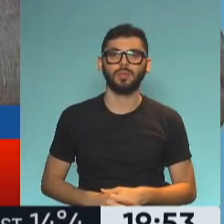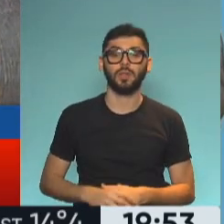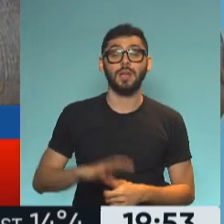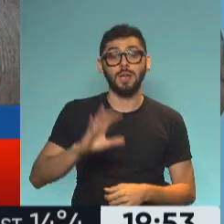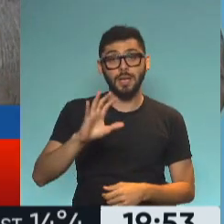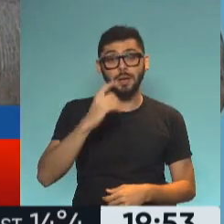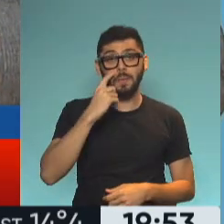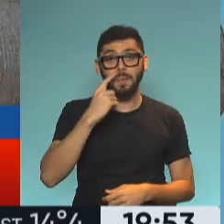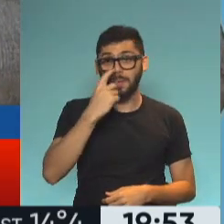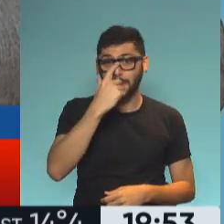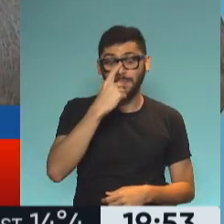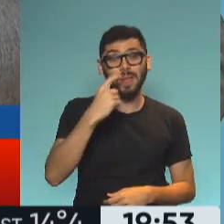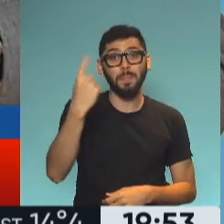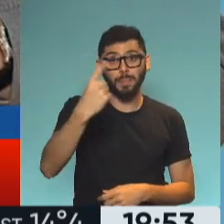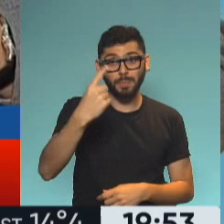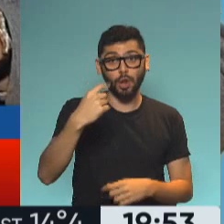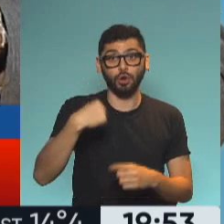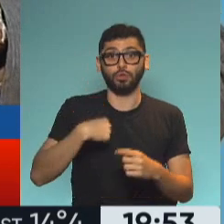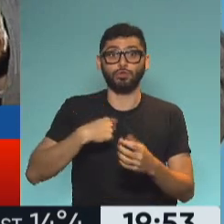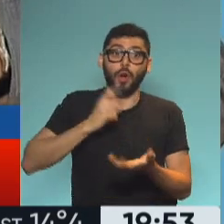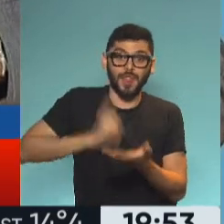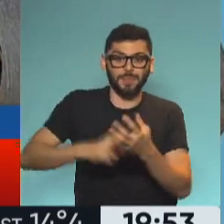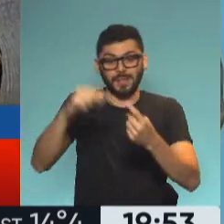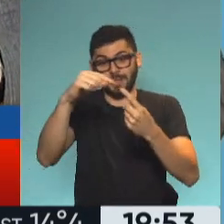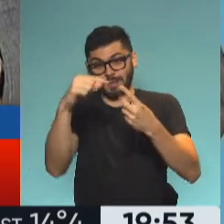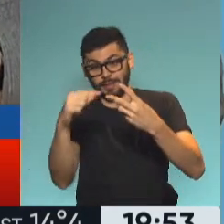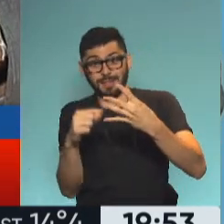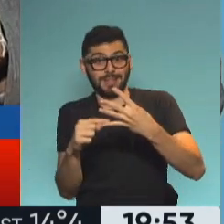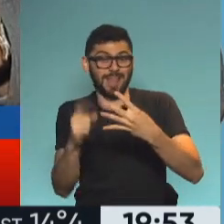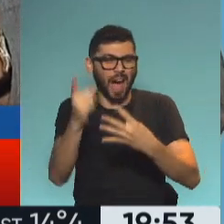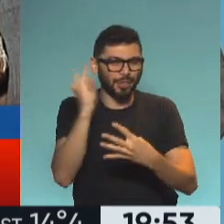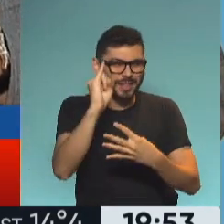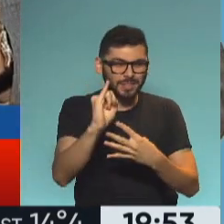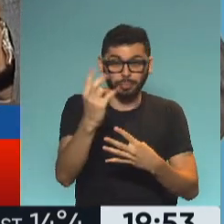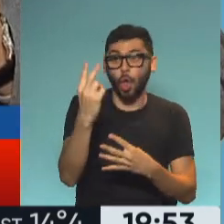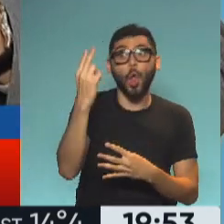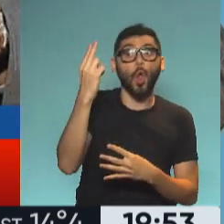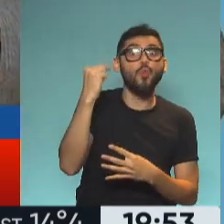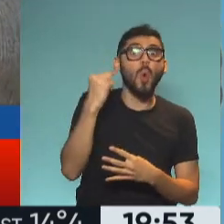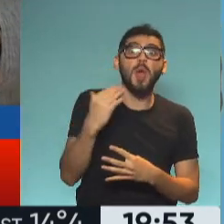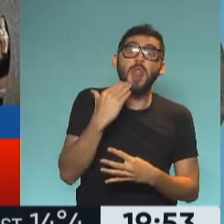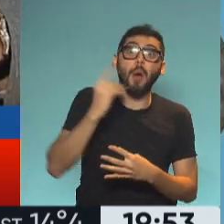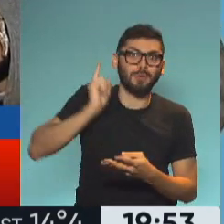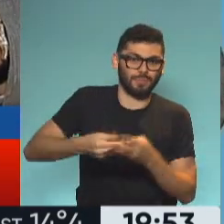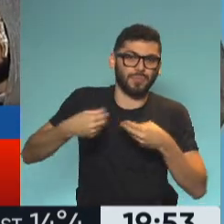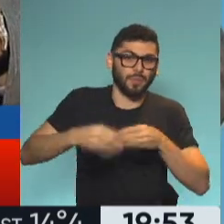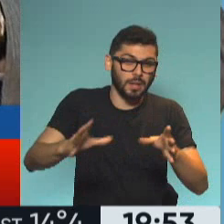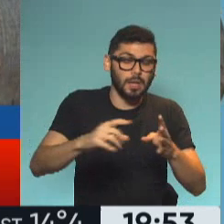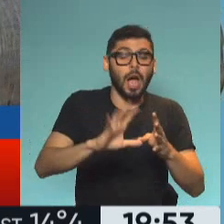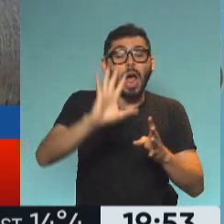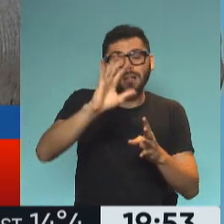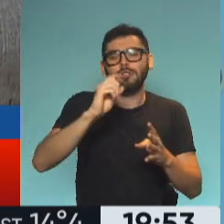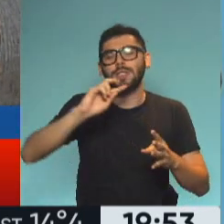Primero están el conjunto de medidas que yo planteé antes que se pusieron en marcha desde el 9 de abril. Segundo, yo veo 2 criterios